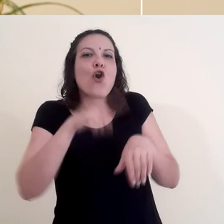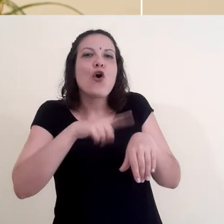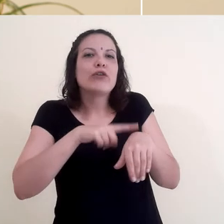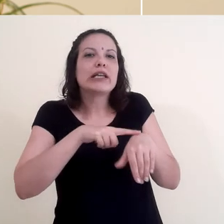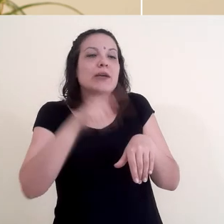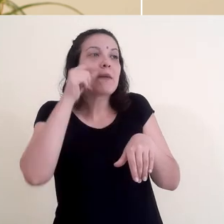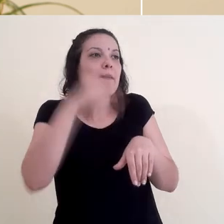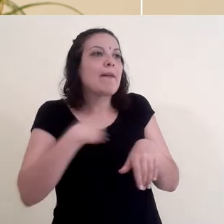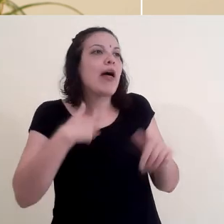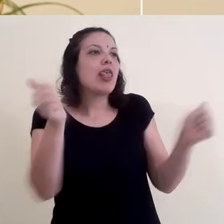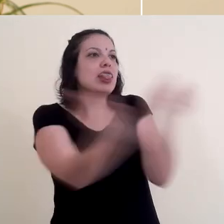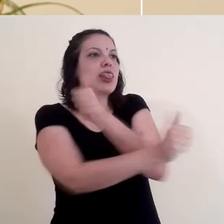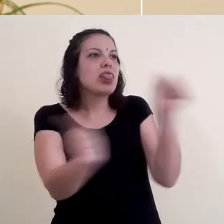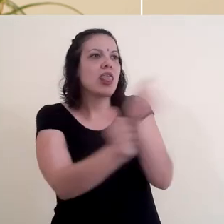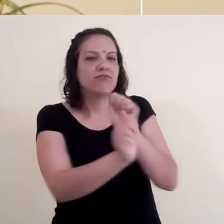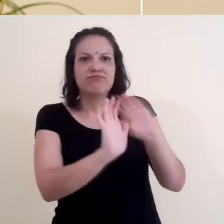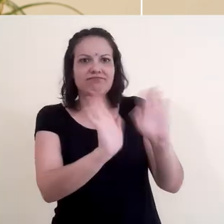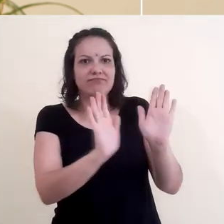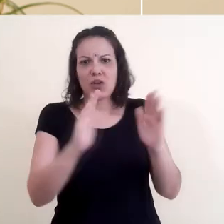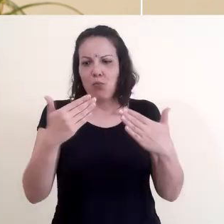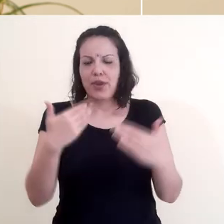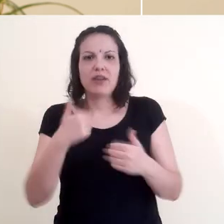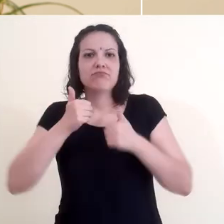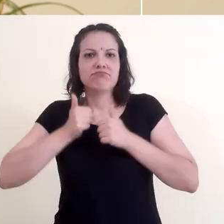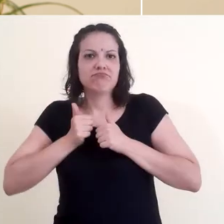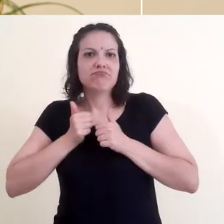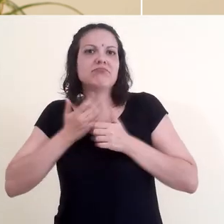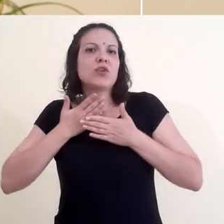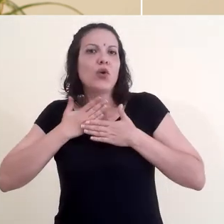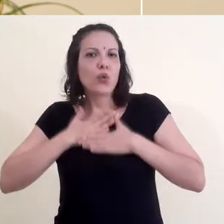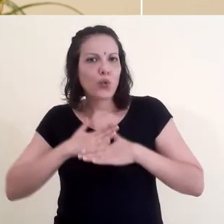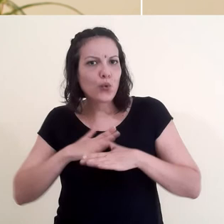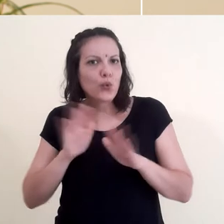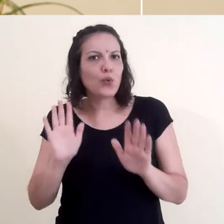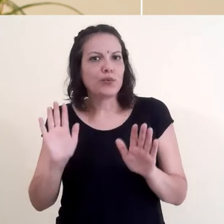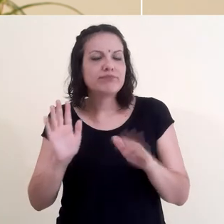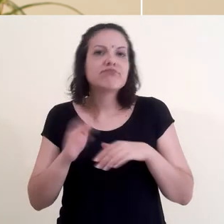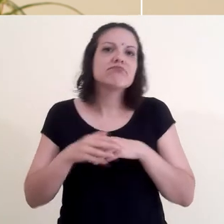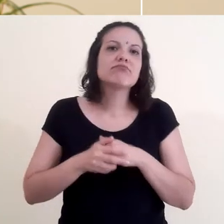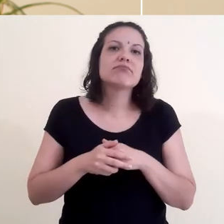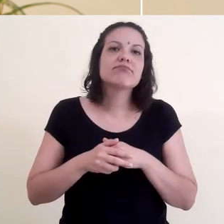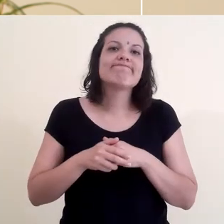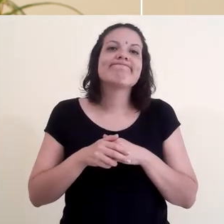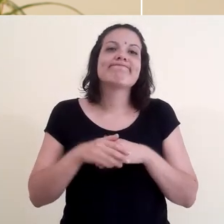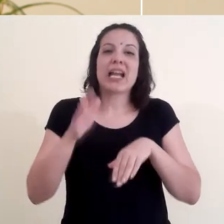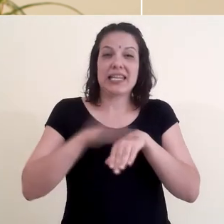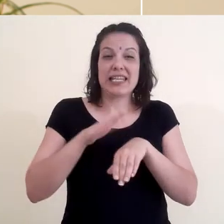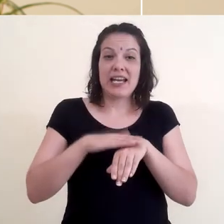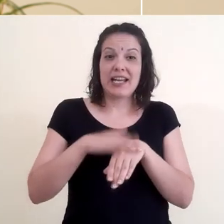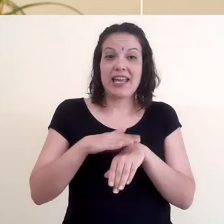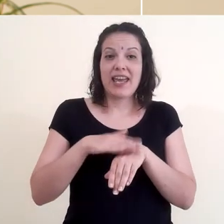¿no? Donde ellos puedan sentirse a gusto también, ¿no? Entonces, bueno, nuestra tarea más bien